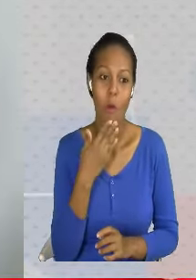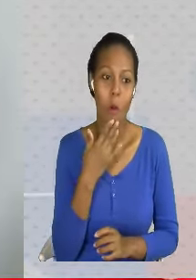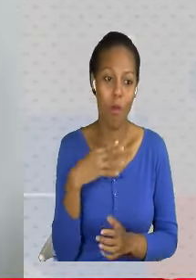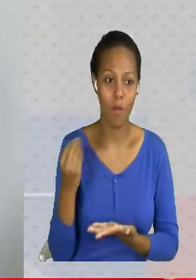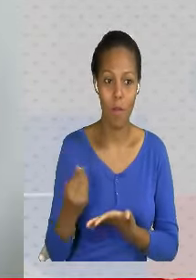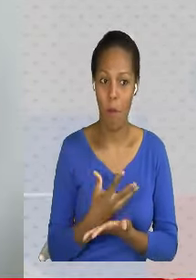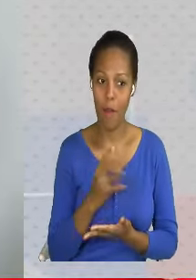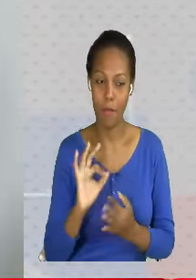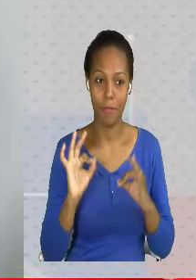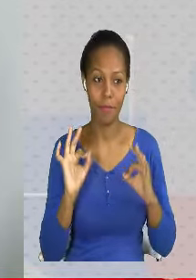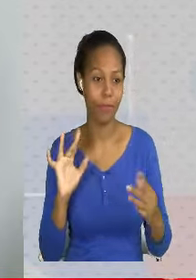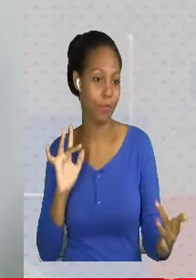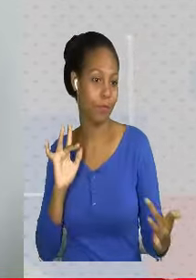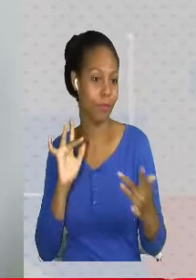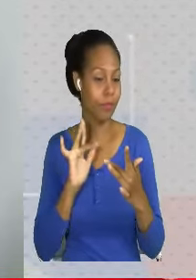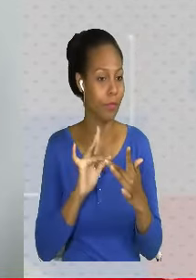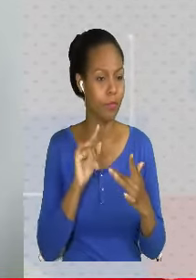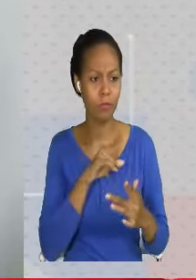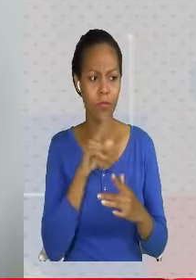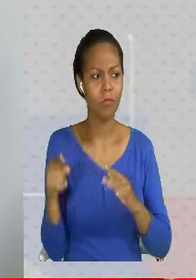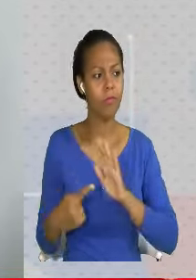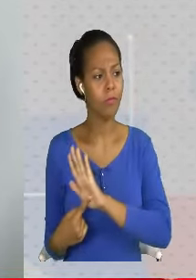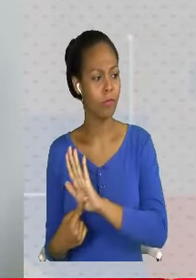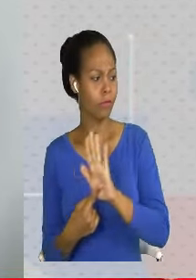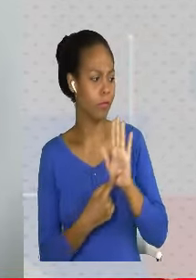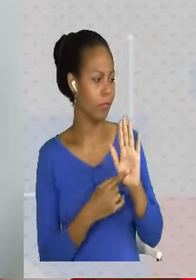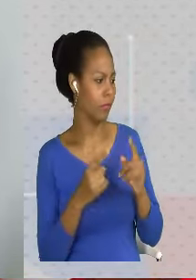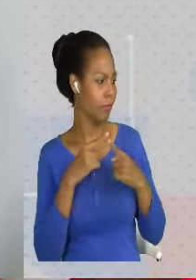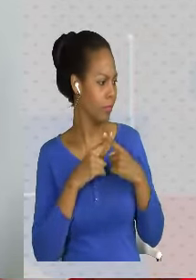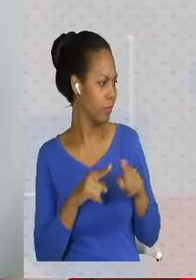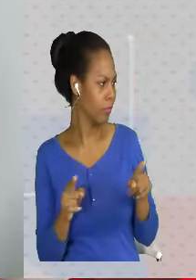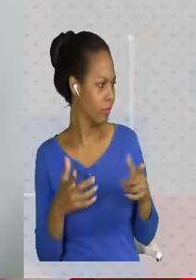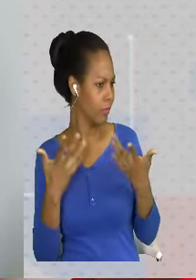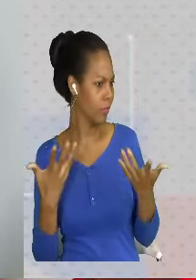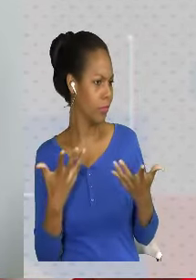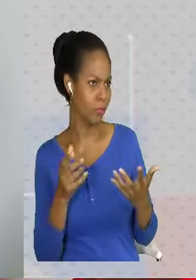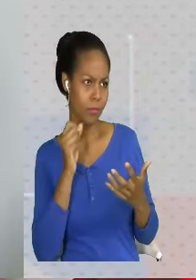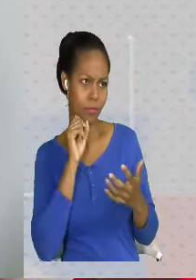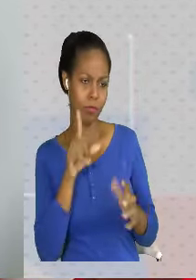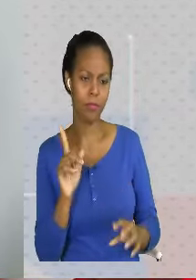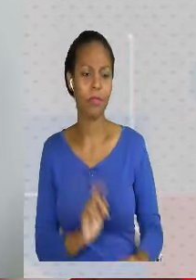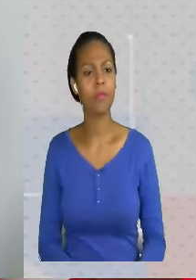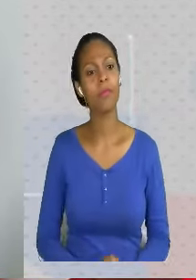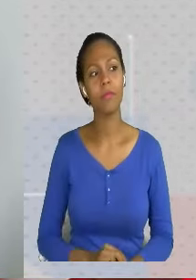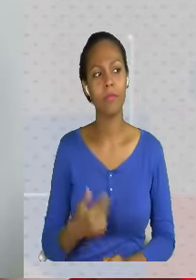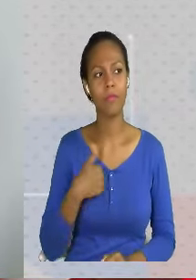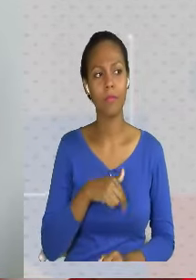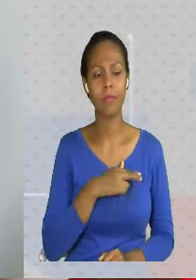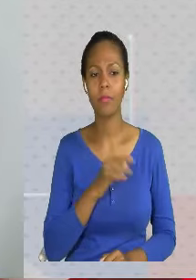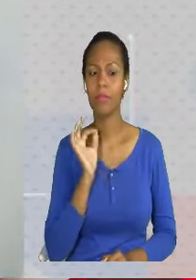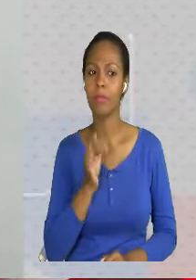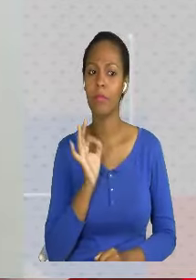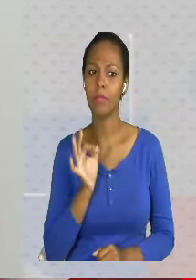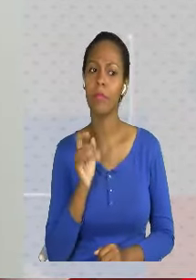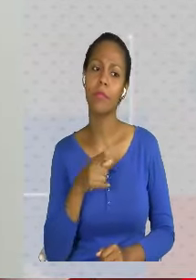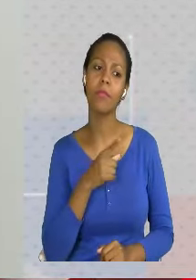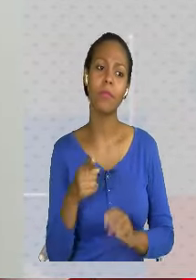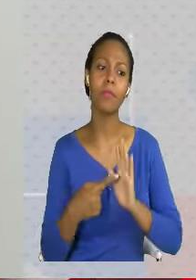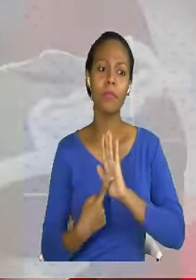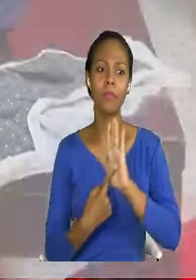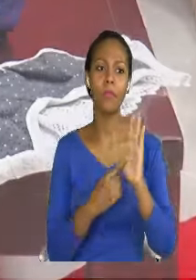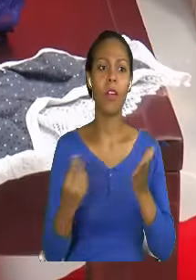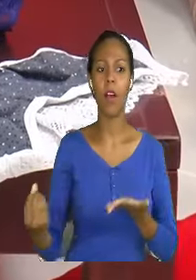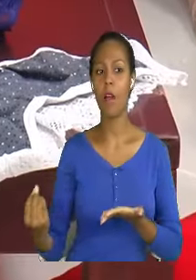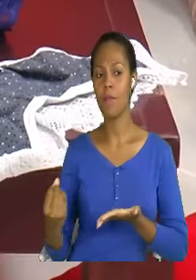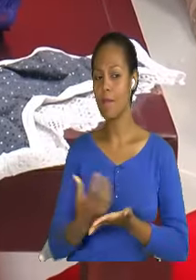basan ustedes para marcar la diferencia en esa parte? Bueno, nosotros siempre estamos muy pendientes de las tendencias que están actualmente en la moda.